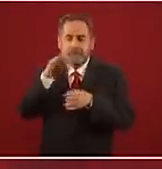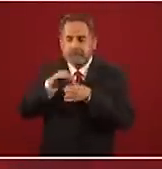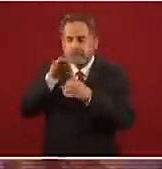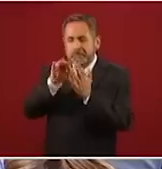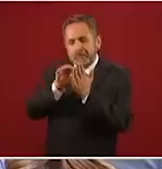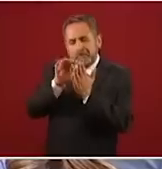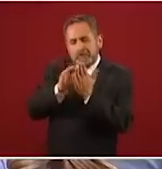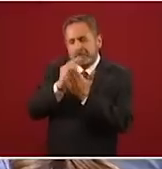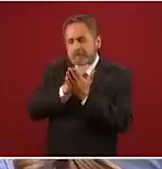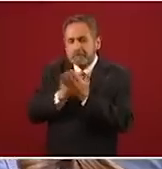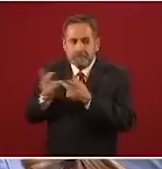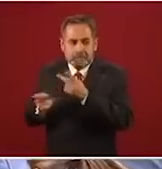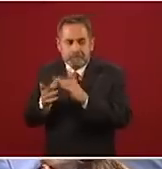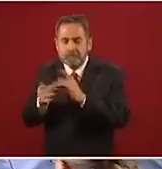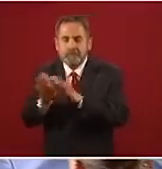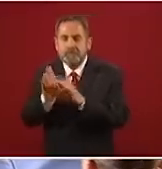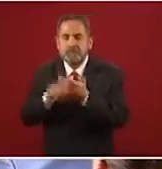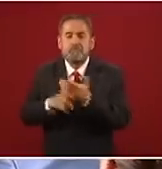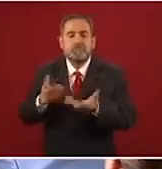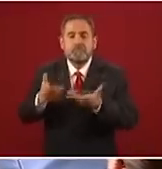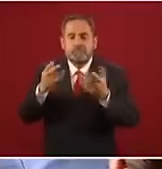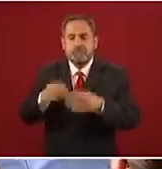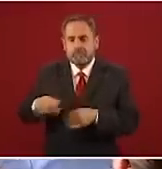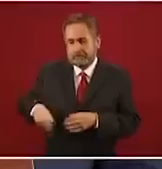Depende de dónde las colocaran, ¿no? Porque.